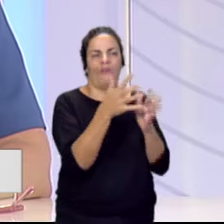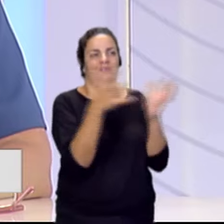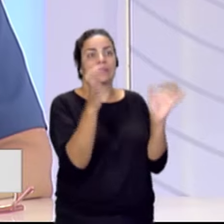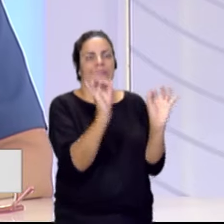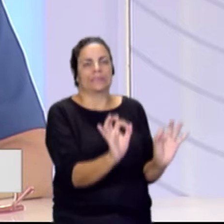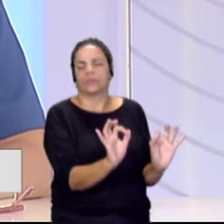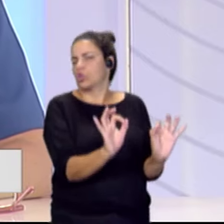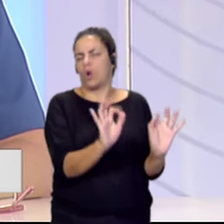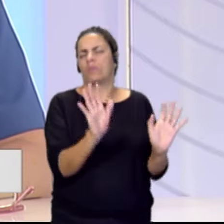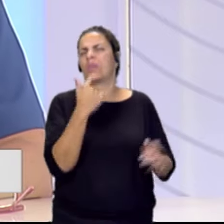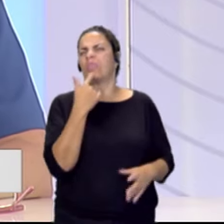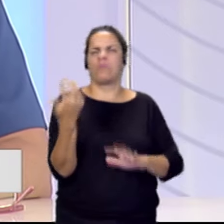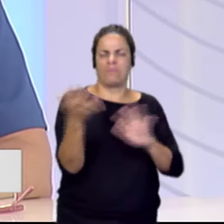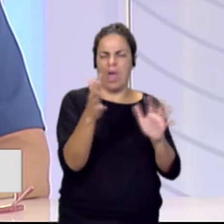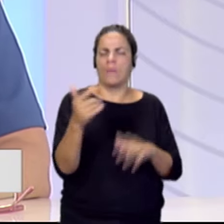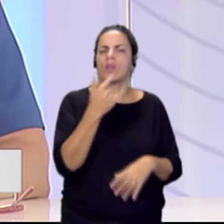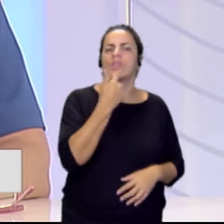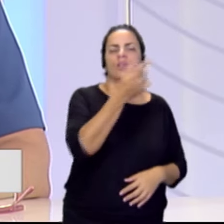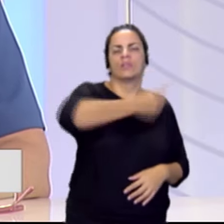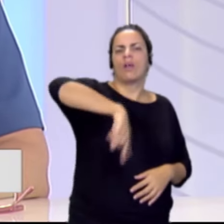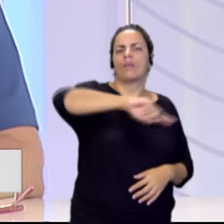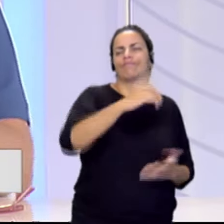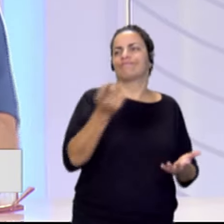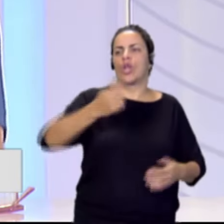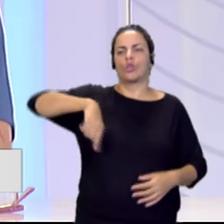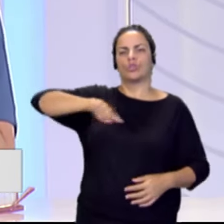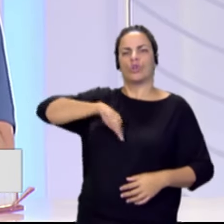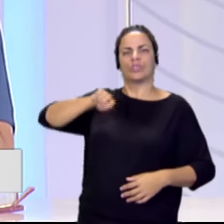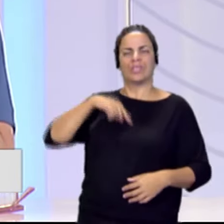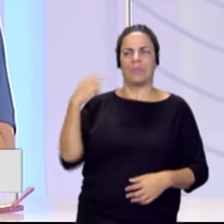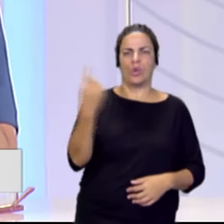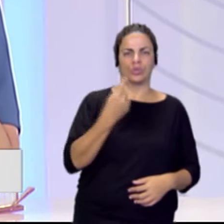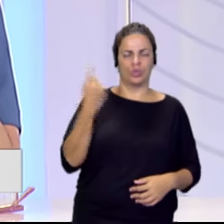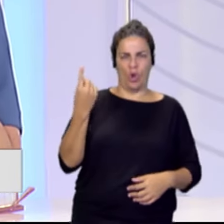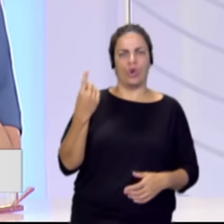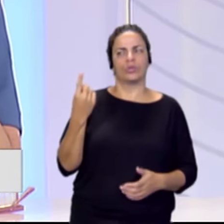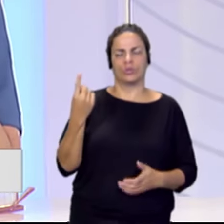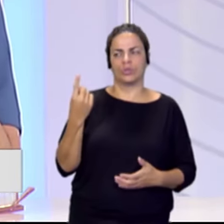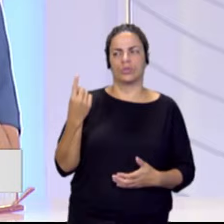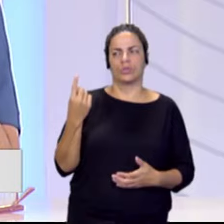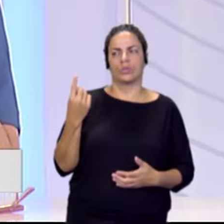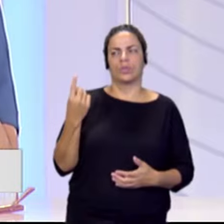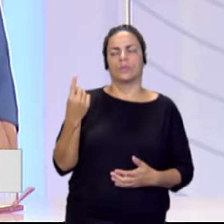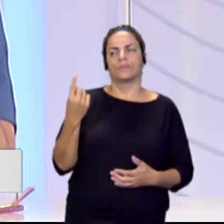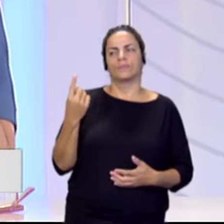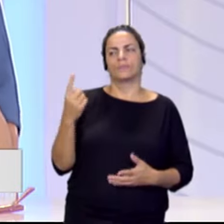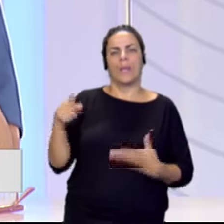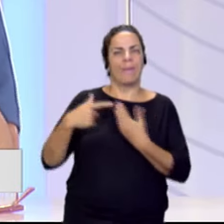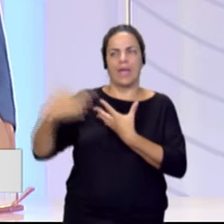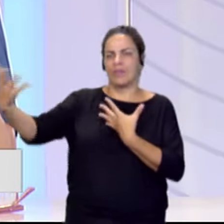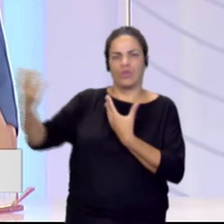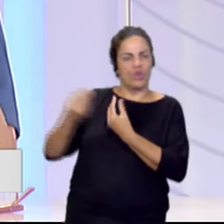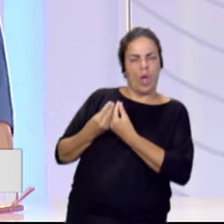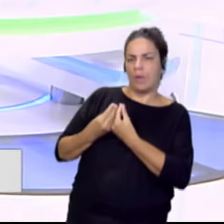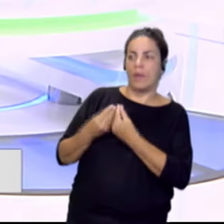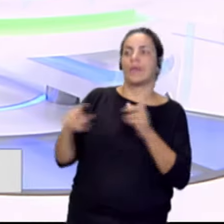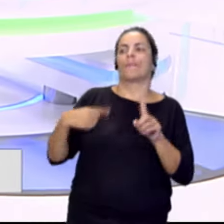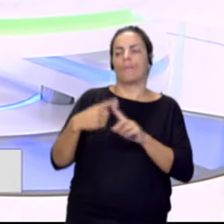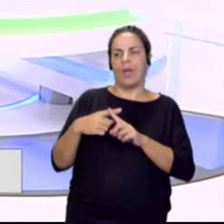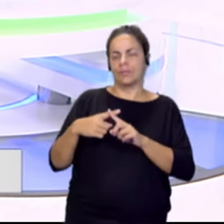como nos sentimos solos, nos sentimos que no nos acompañan y además que prácticamente nos tenemos que